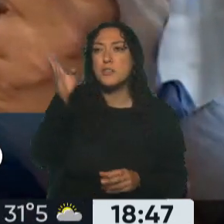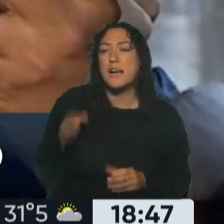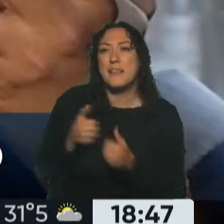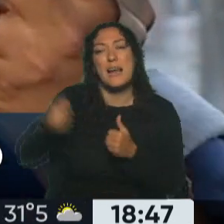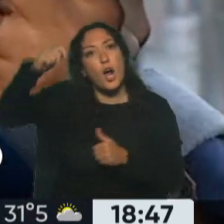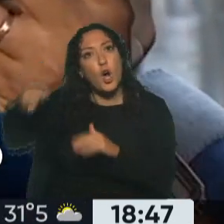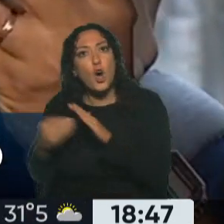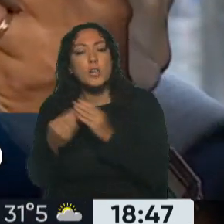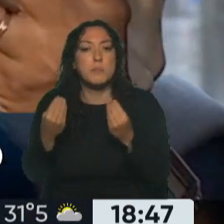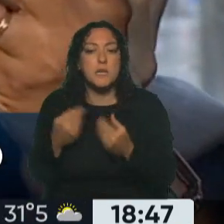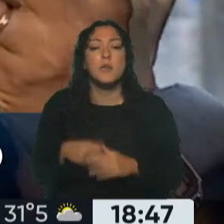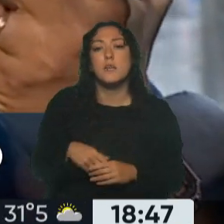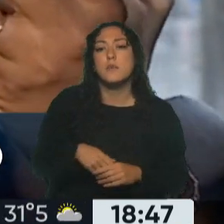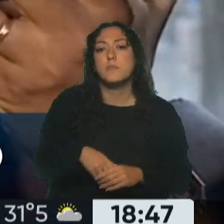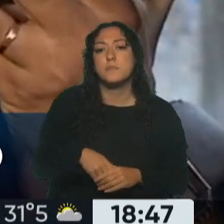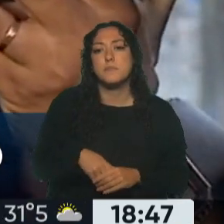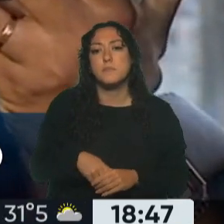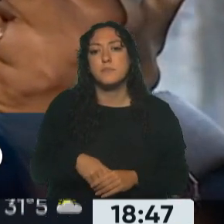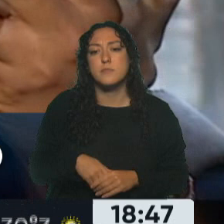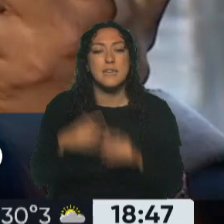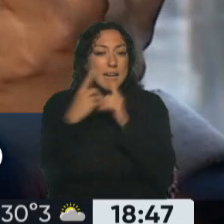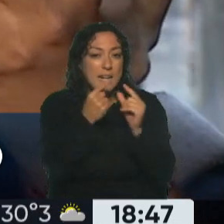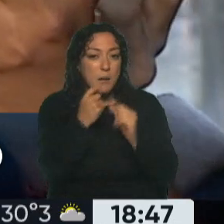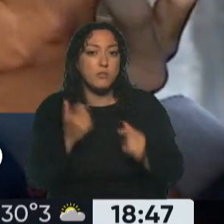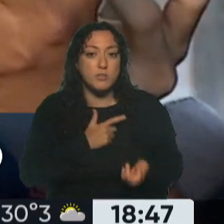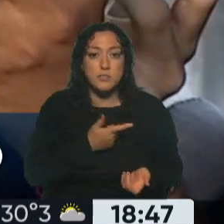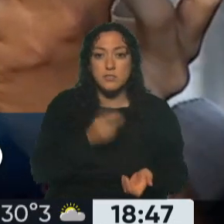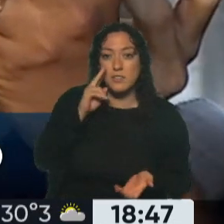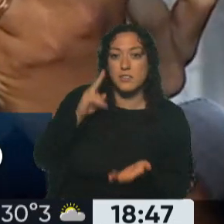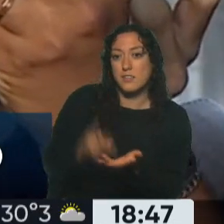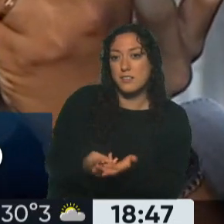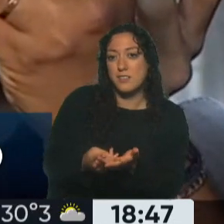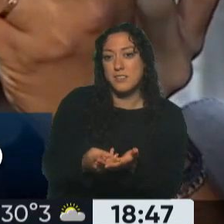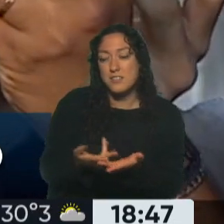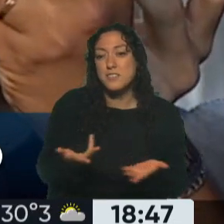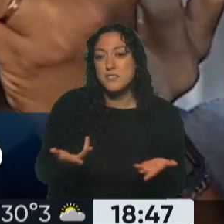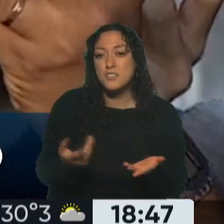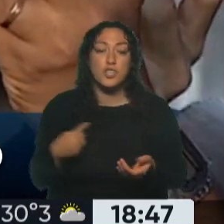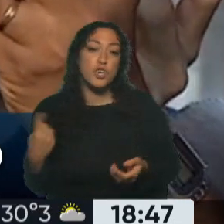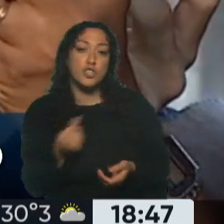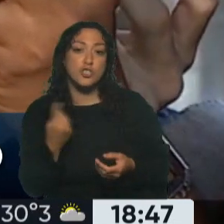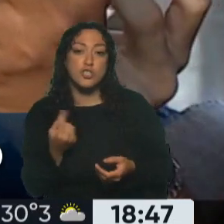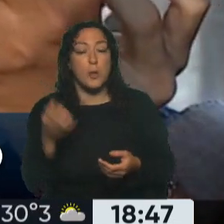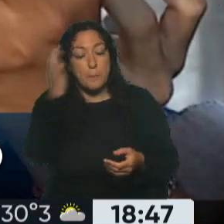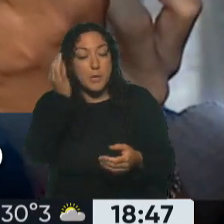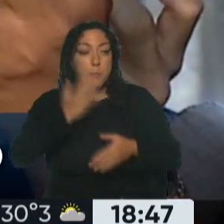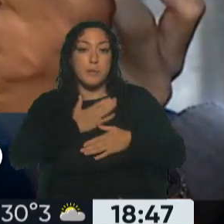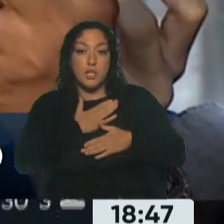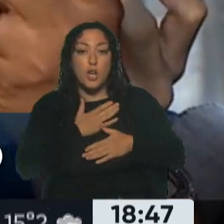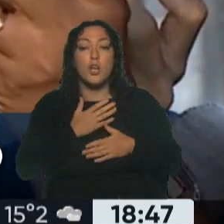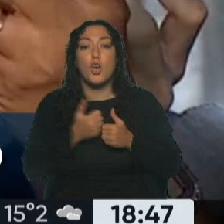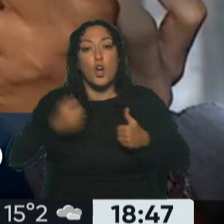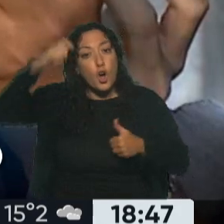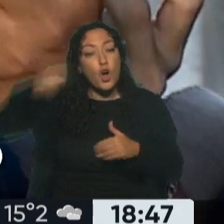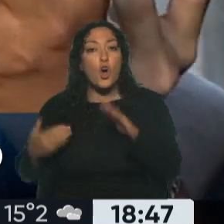hay un desconocimiento del reclamo nuestro. Y desde el lado nuestro, y esto es una opinión mía, los fallos de la Corte